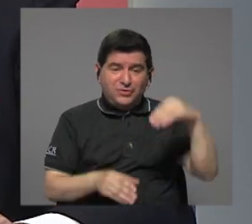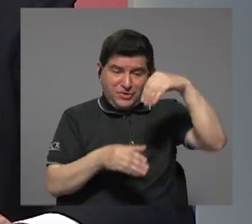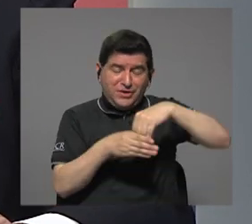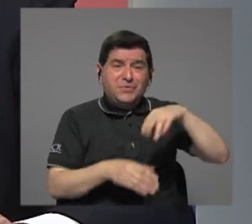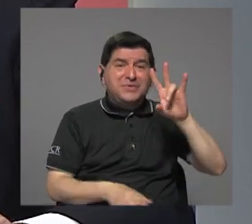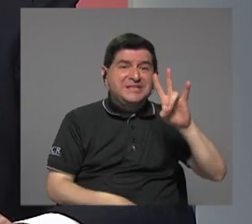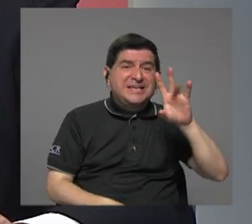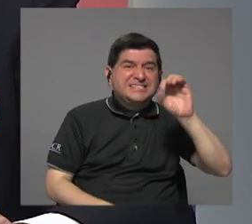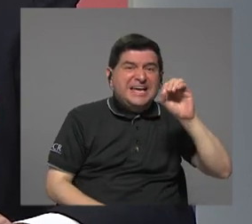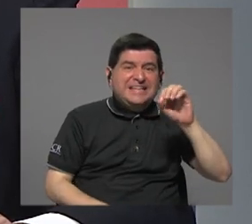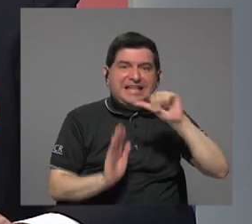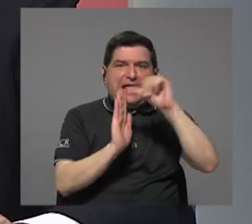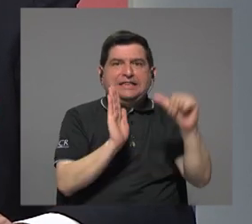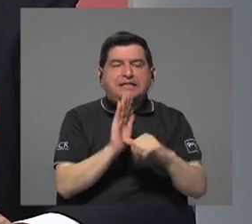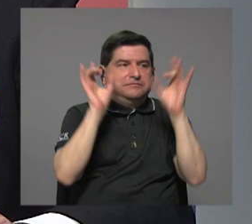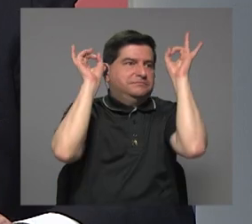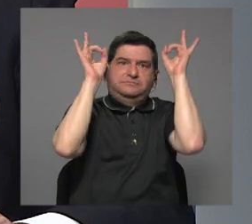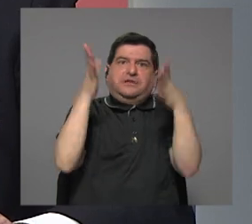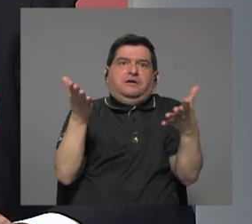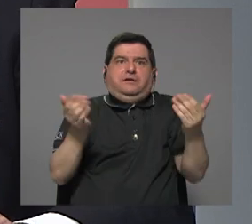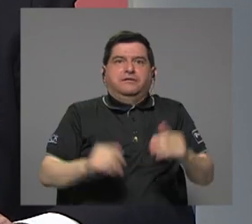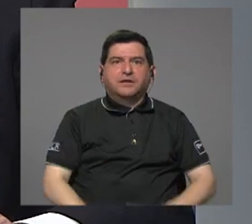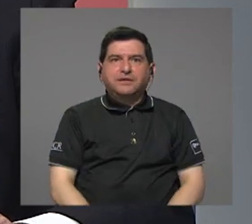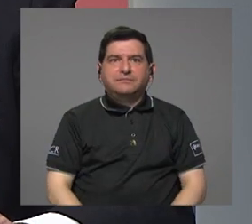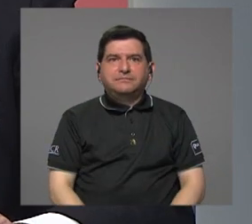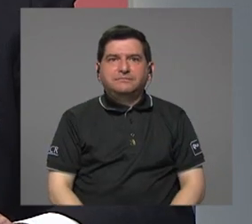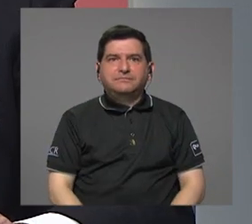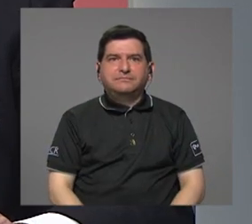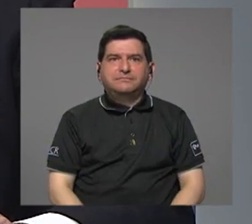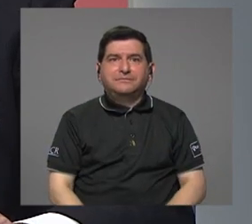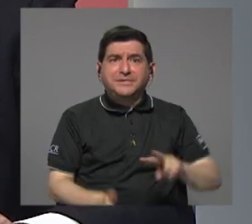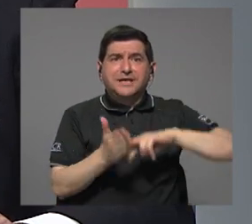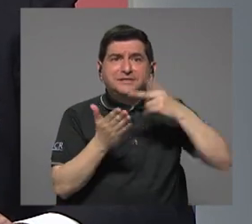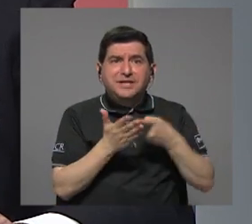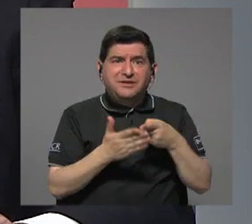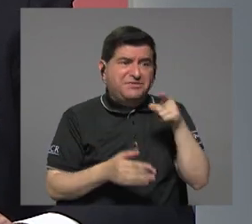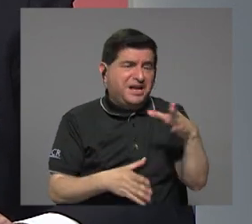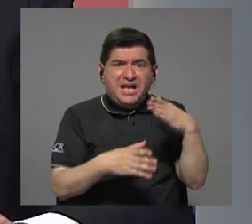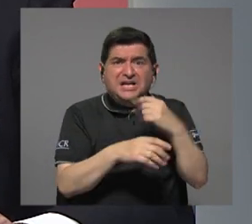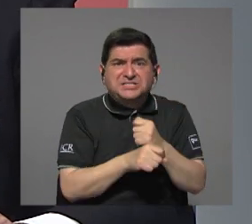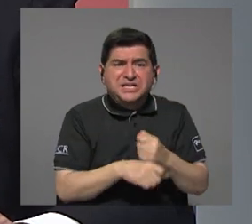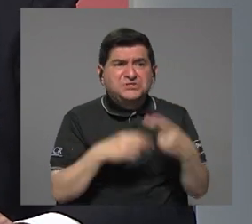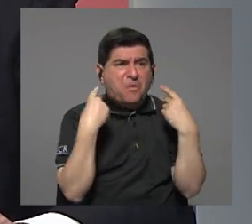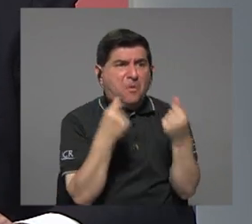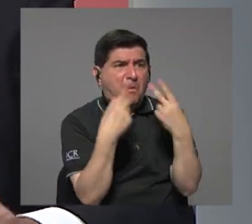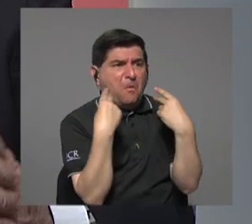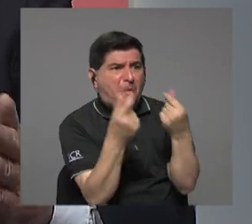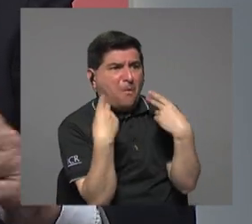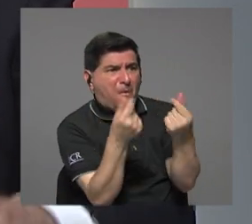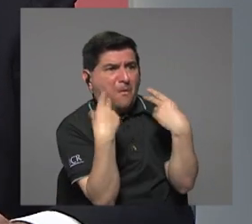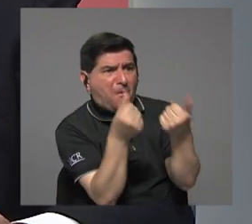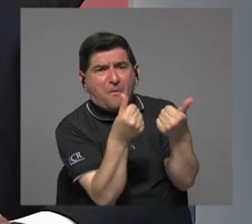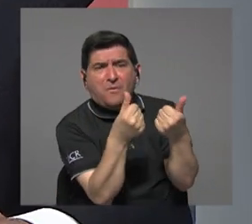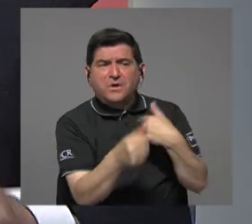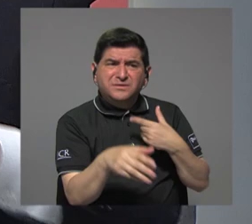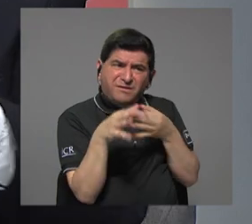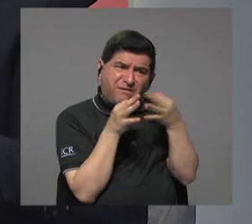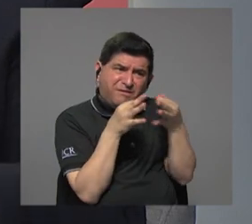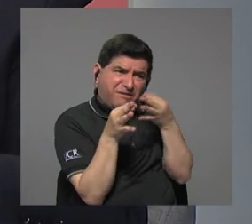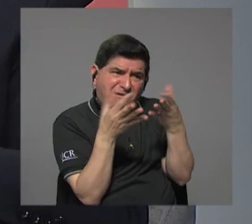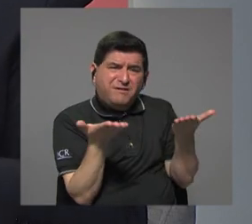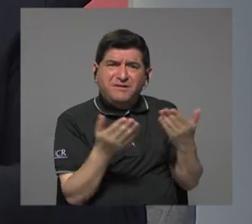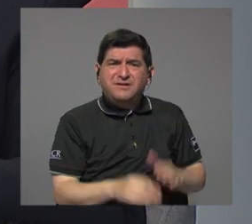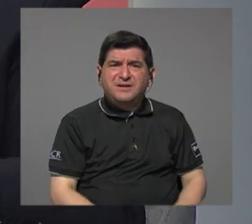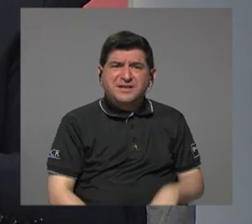es una barbaridad y significa que lo hicieron a una velocidad muy grande yo les expliqué